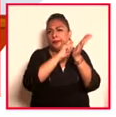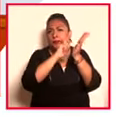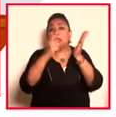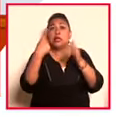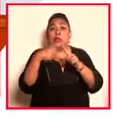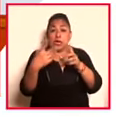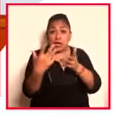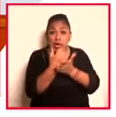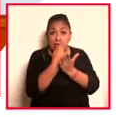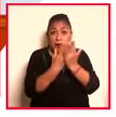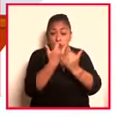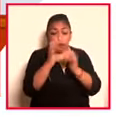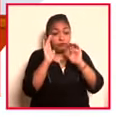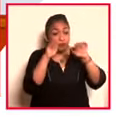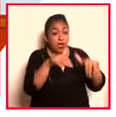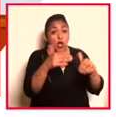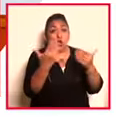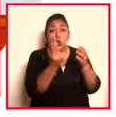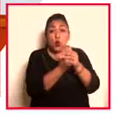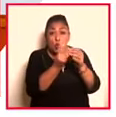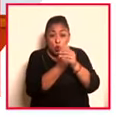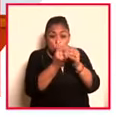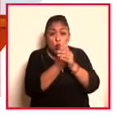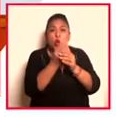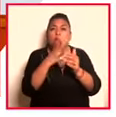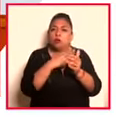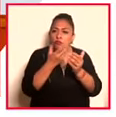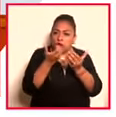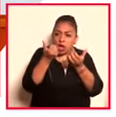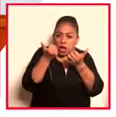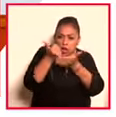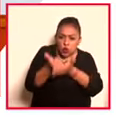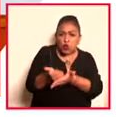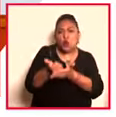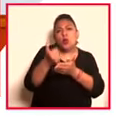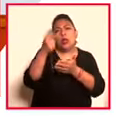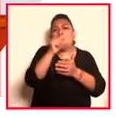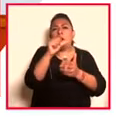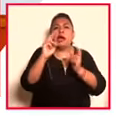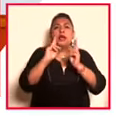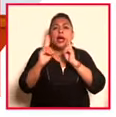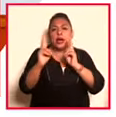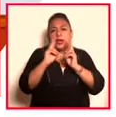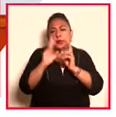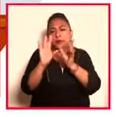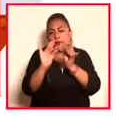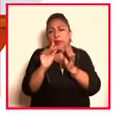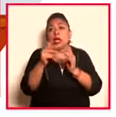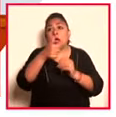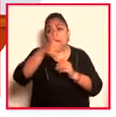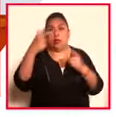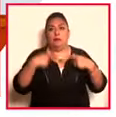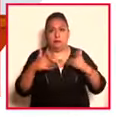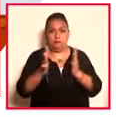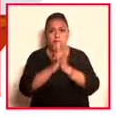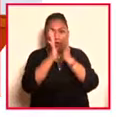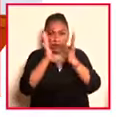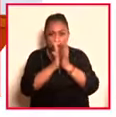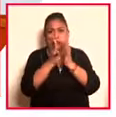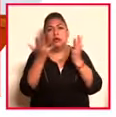poder integrarse a un curso en el que se les darán las herramientas básicas de la narrativa. De esta manera, cada participante va a